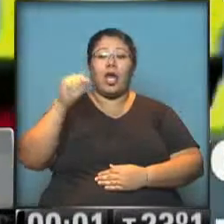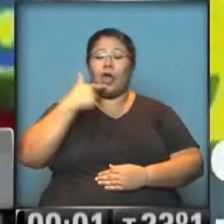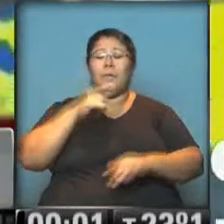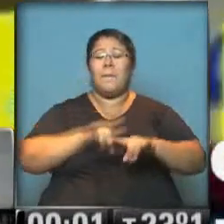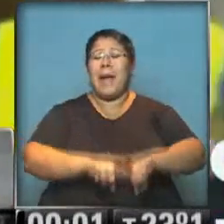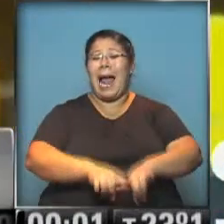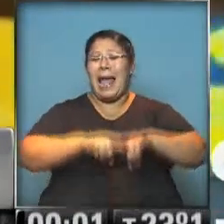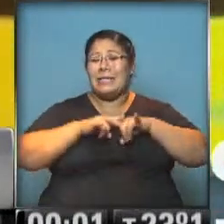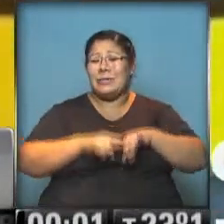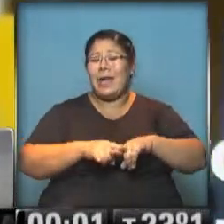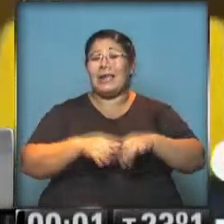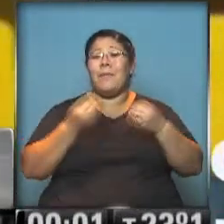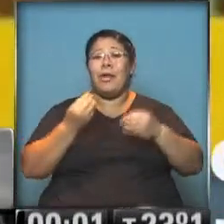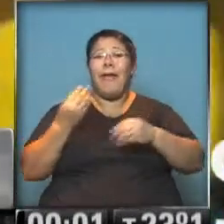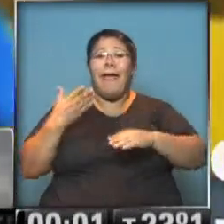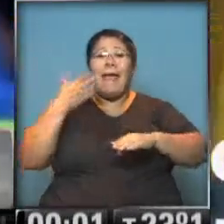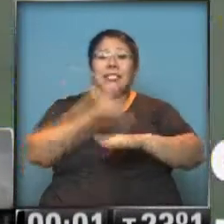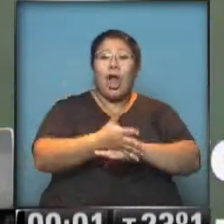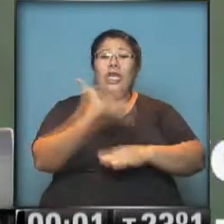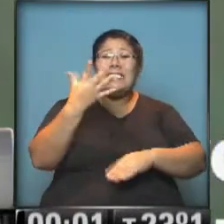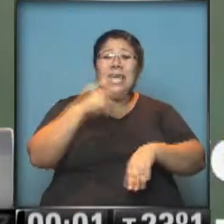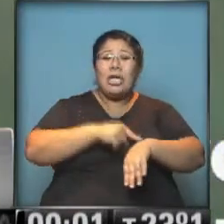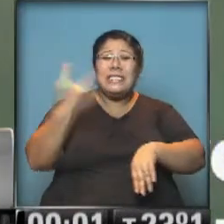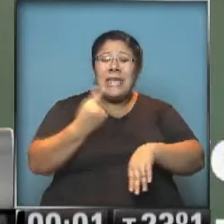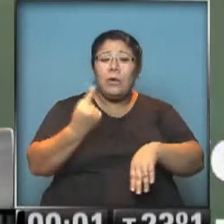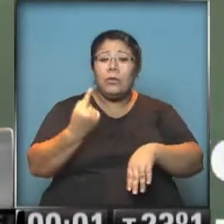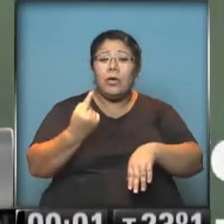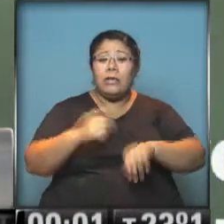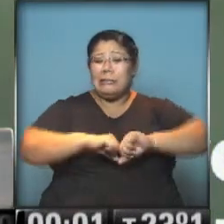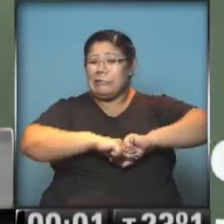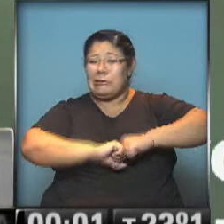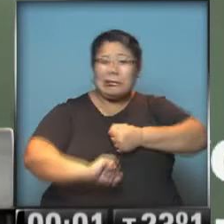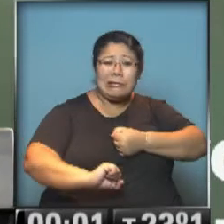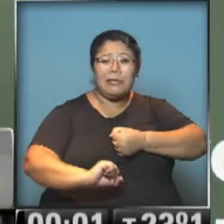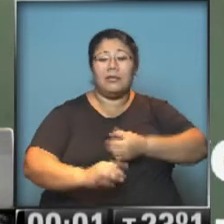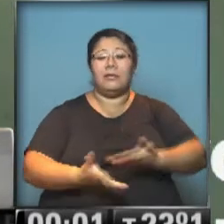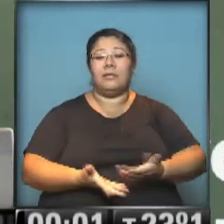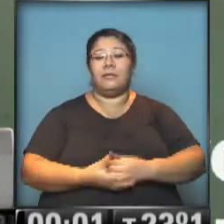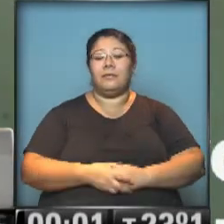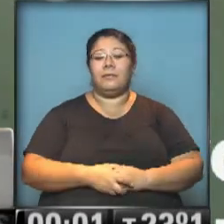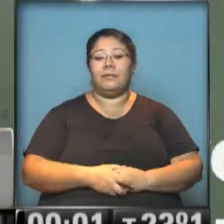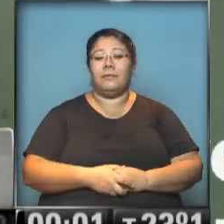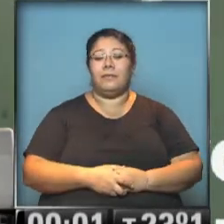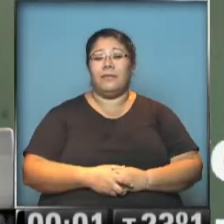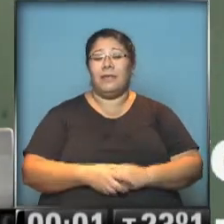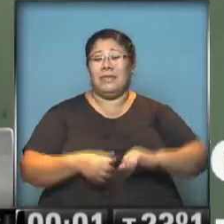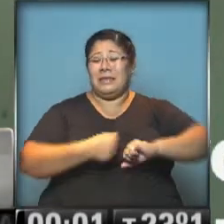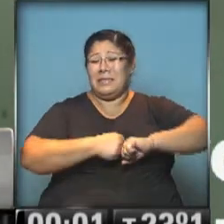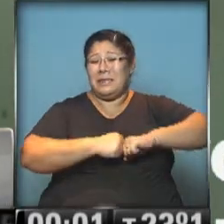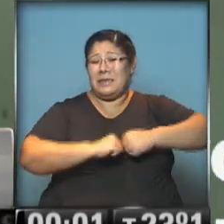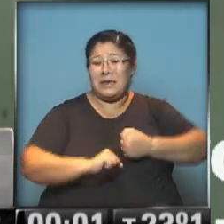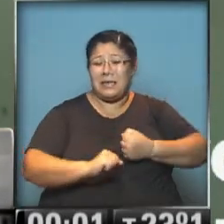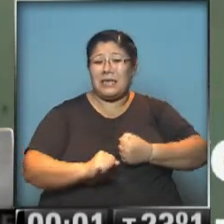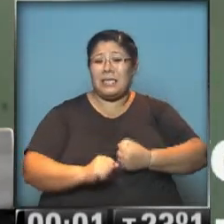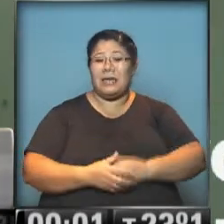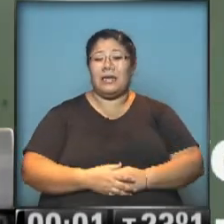futbolista que ingresó y en 5 segundos, no llegó ni a dar 15 pasos. Sí, sí, claro, hizo seña del que le tiró. Y le tiró de tal manera que ingresó a los 12